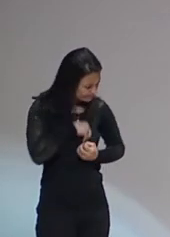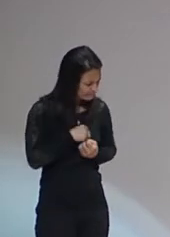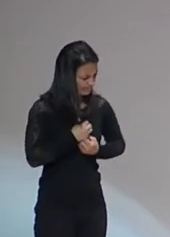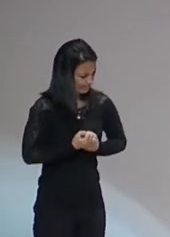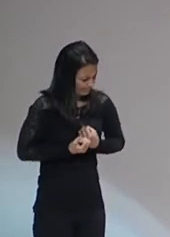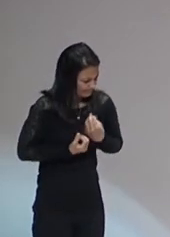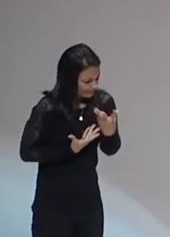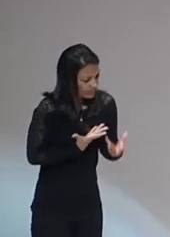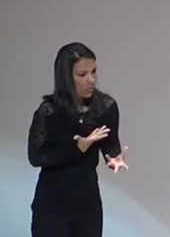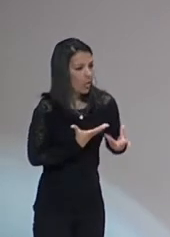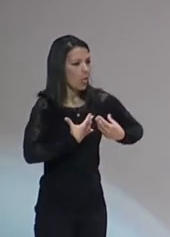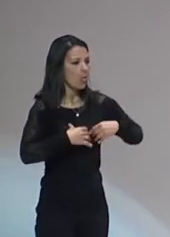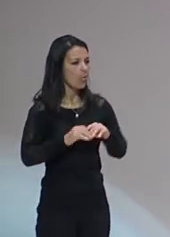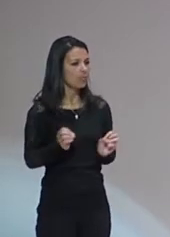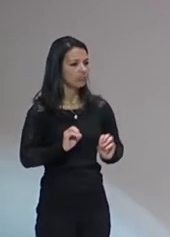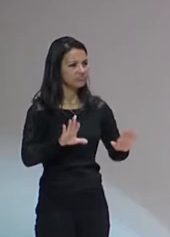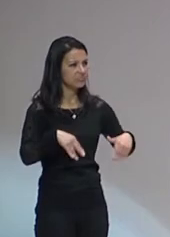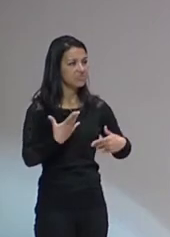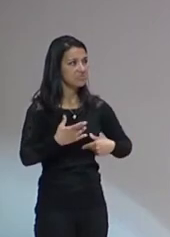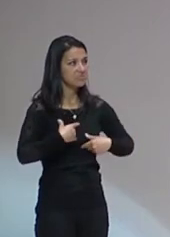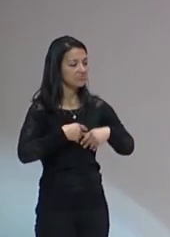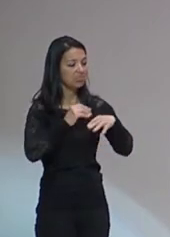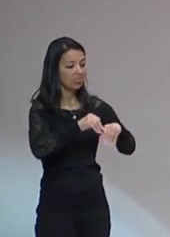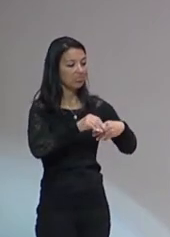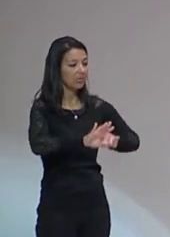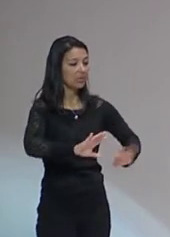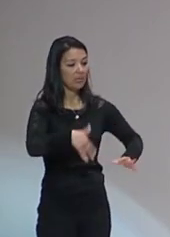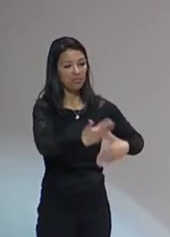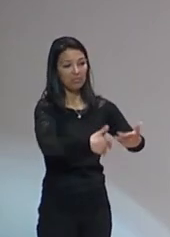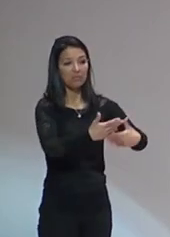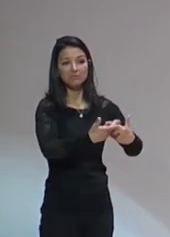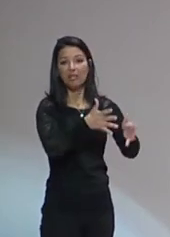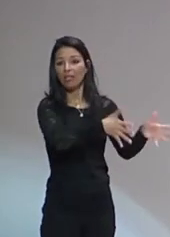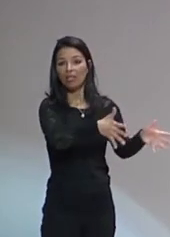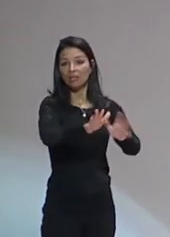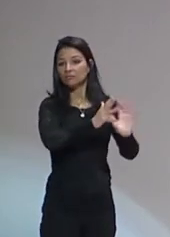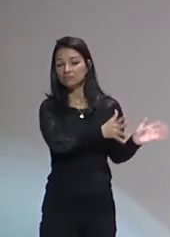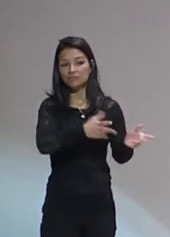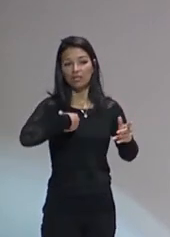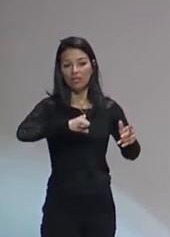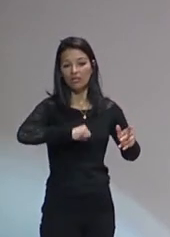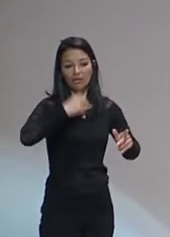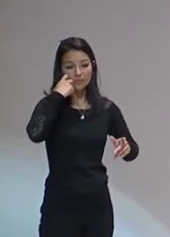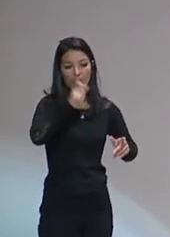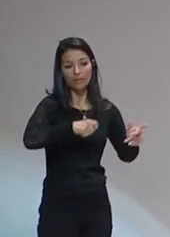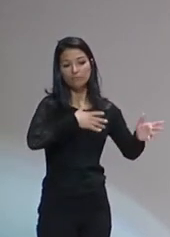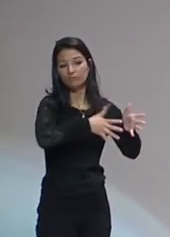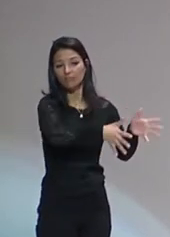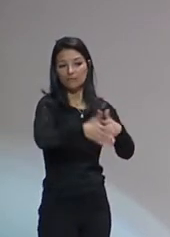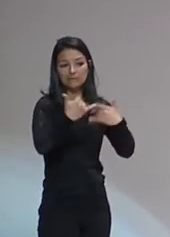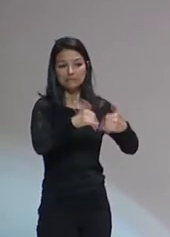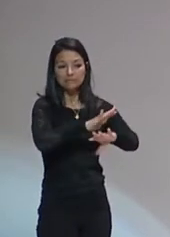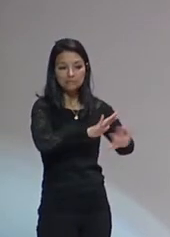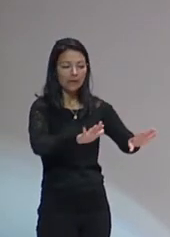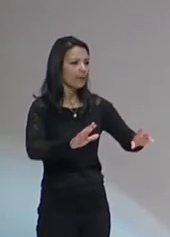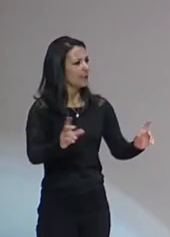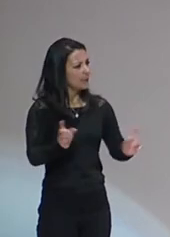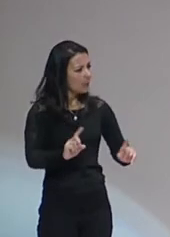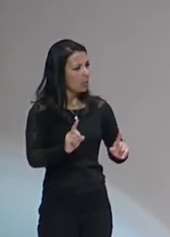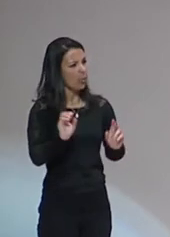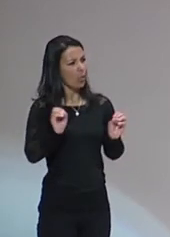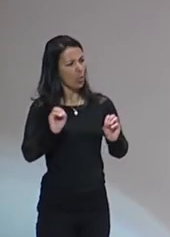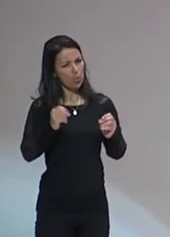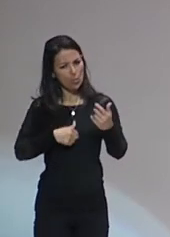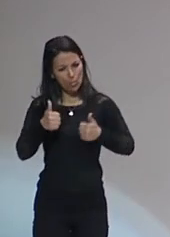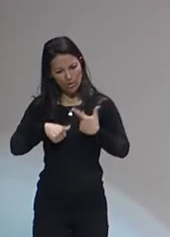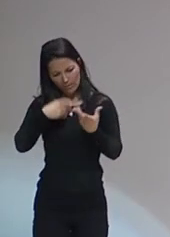es el camino entonces, si vamos a enseñar paz, no se trata de enseñar derechos humanos solamente, sino más bien qué tipo de valores tenemos que